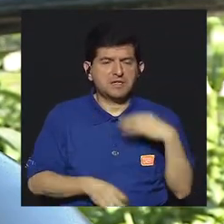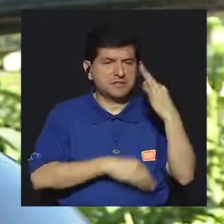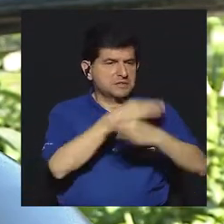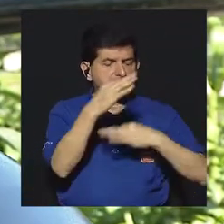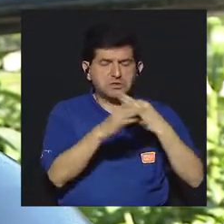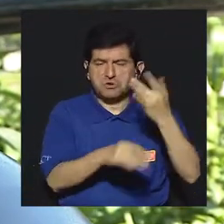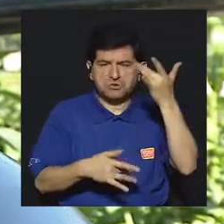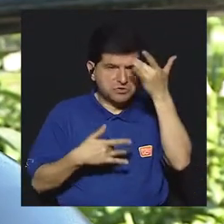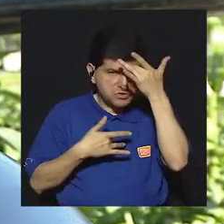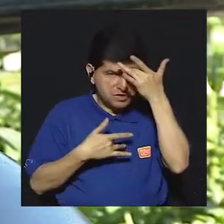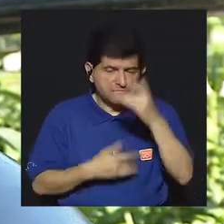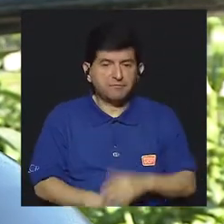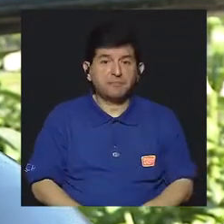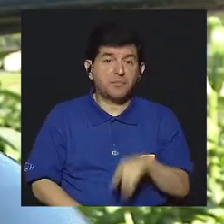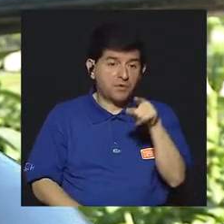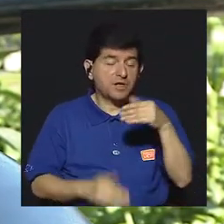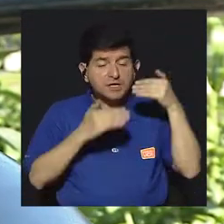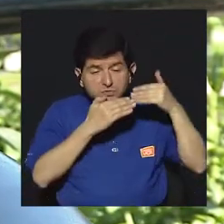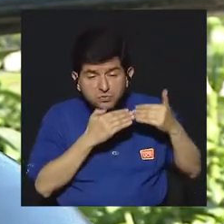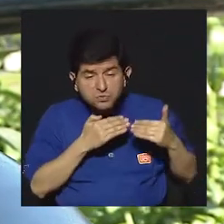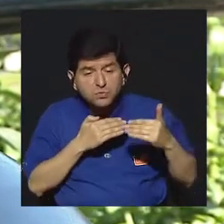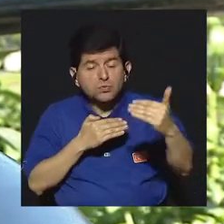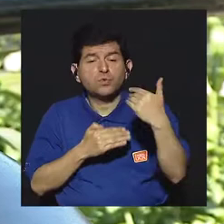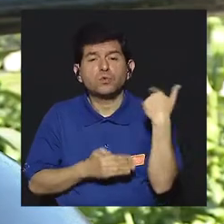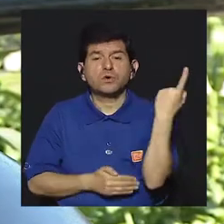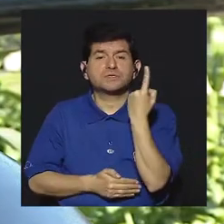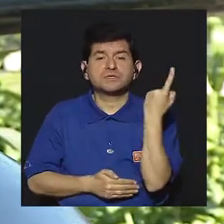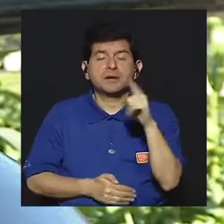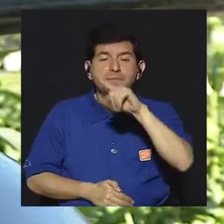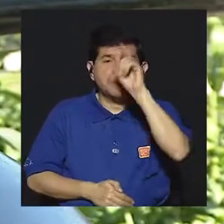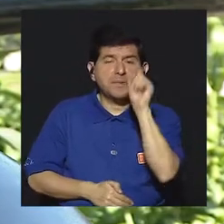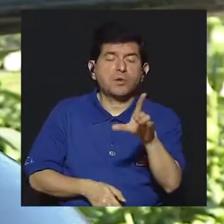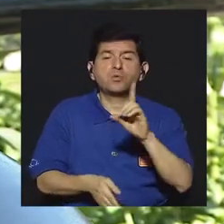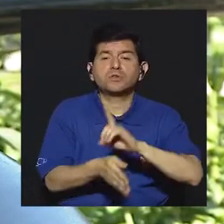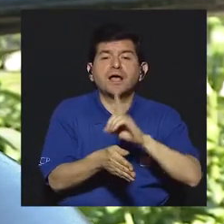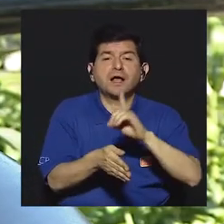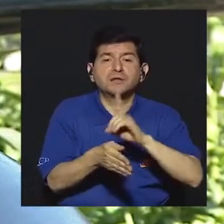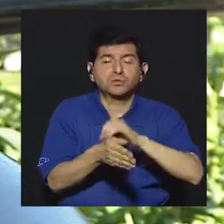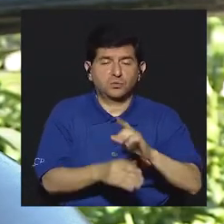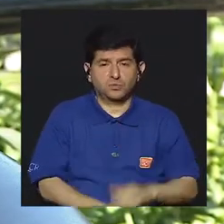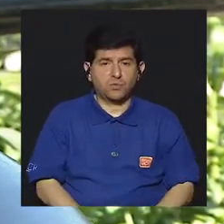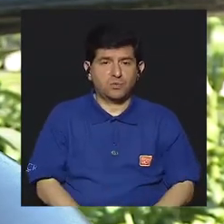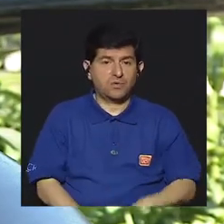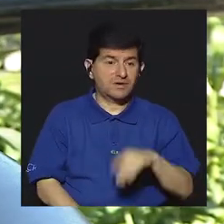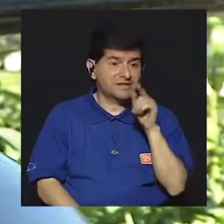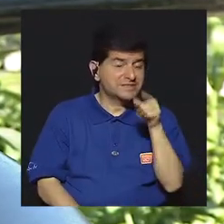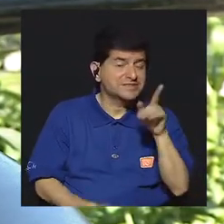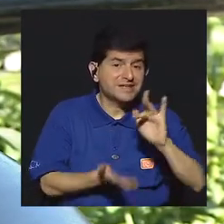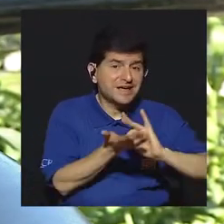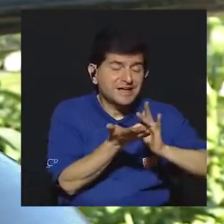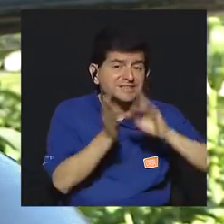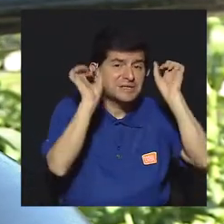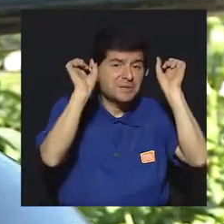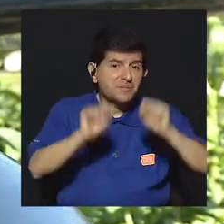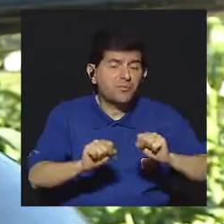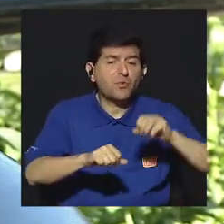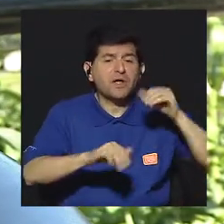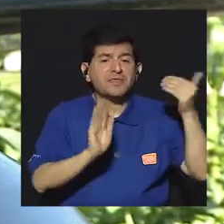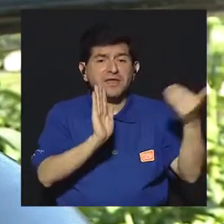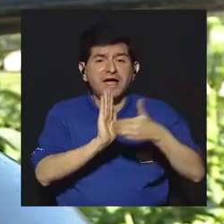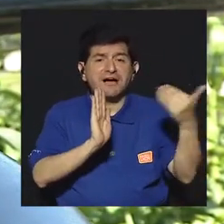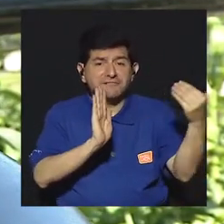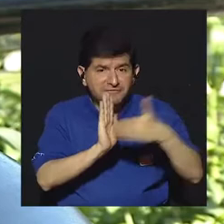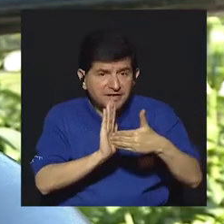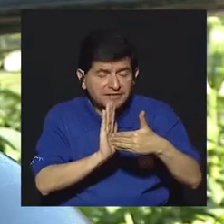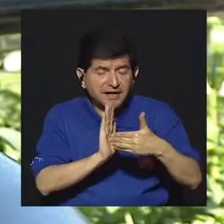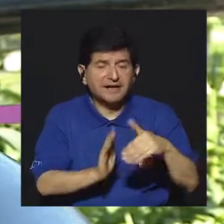algún tipo de enfermedad y que vaya a ser un tratamiento prolongado, siempre le pregunten a su médico de cabecera si el medicamento pueda tener algún